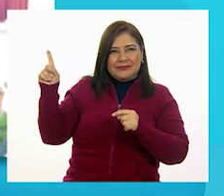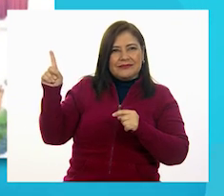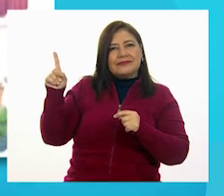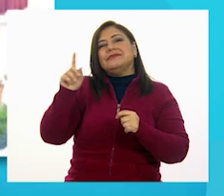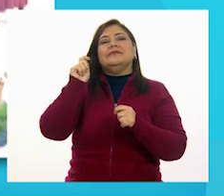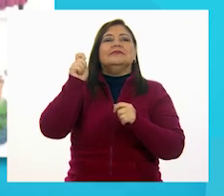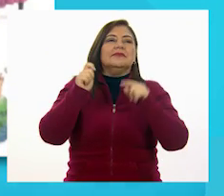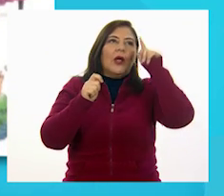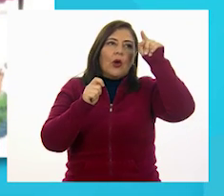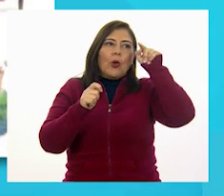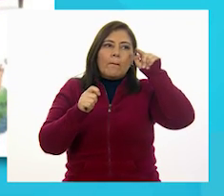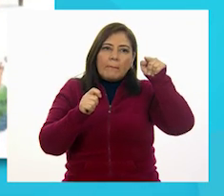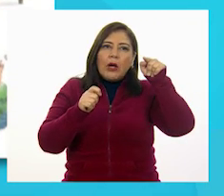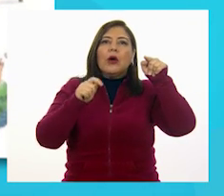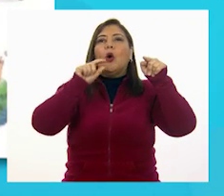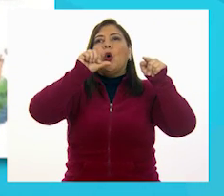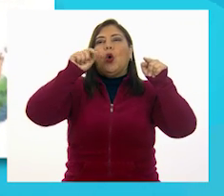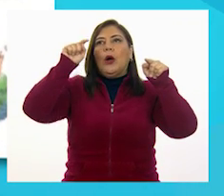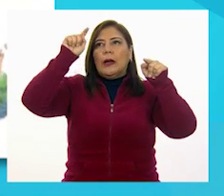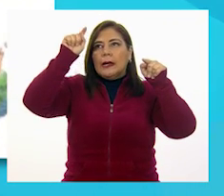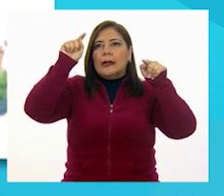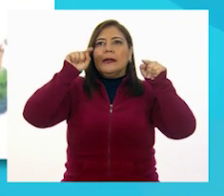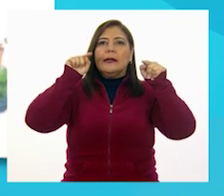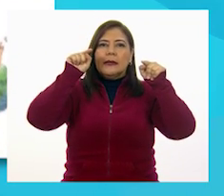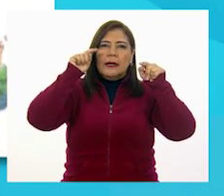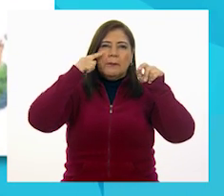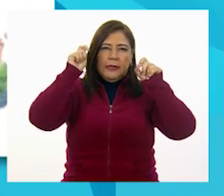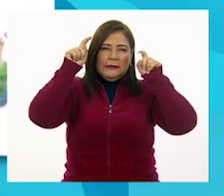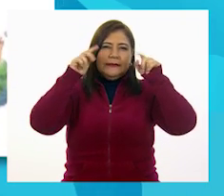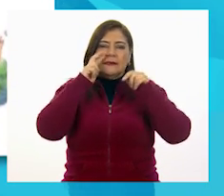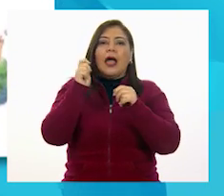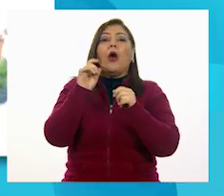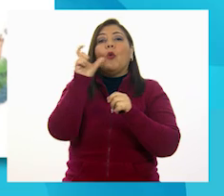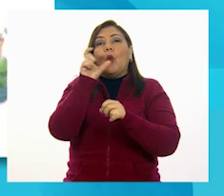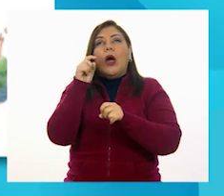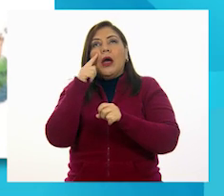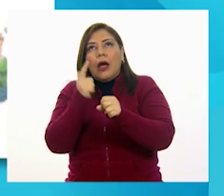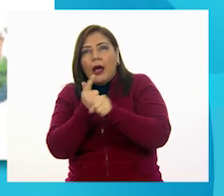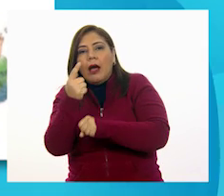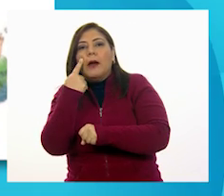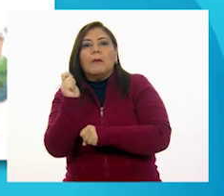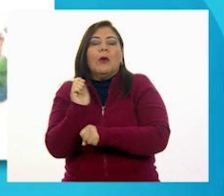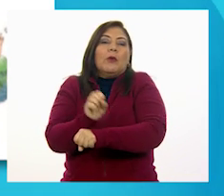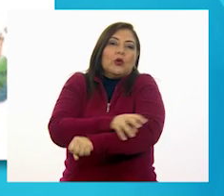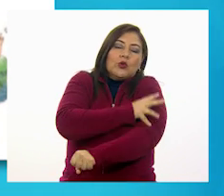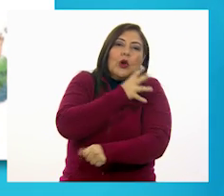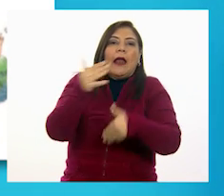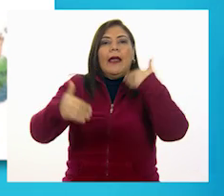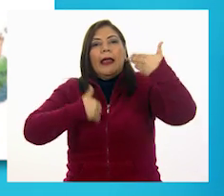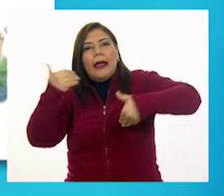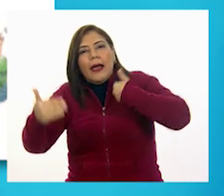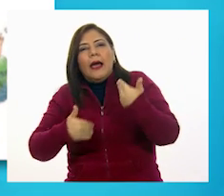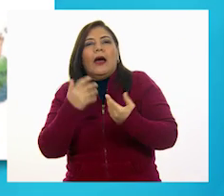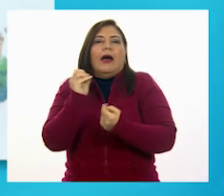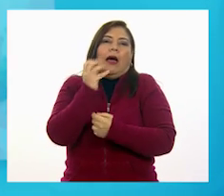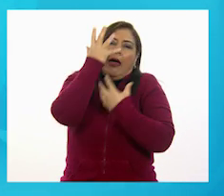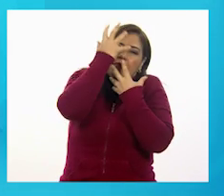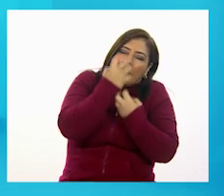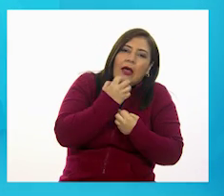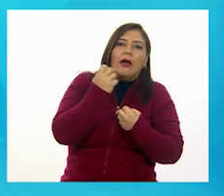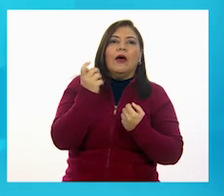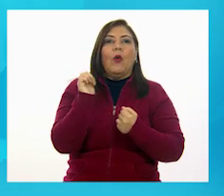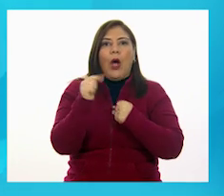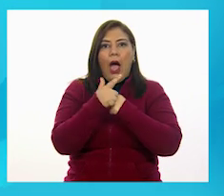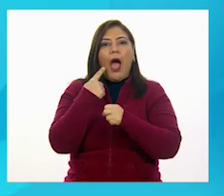y una línea con un puntito hacia abajo cuando termino esa emoción de enojo, de alegría, de tristeza,